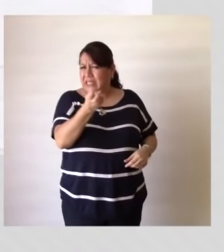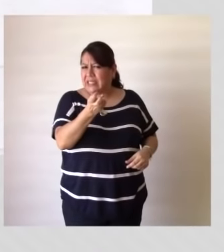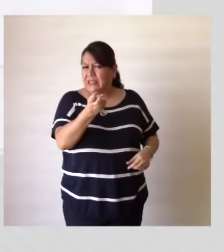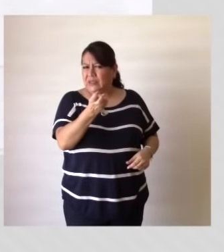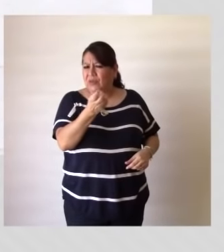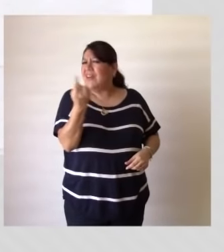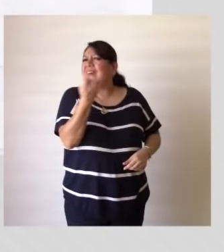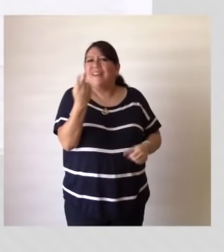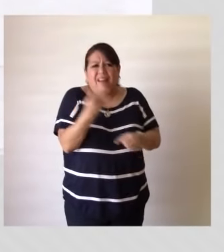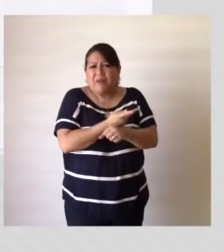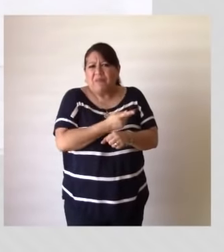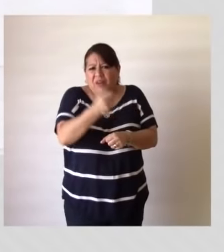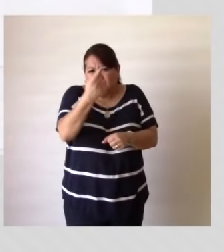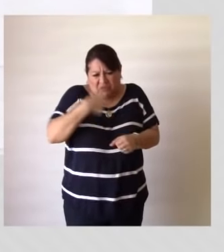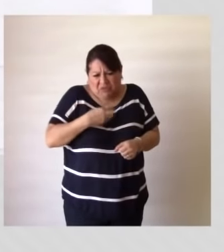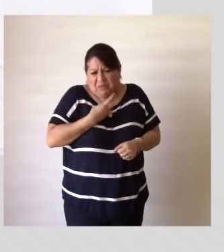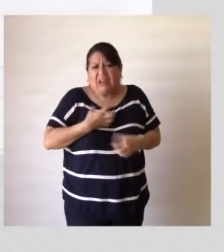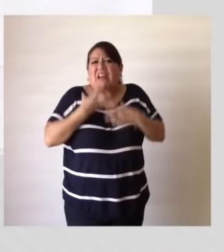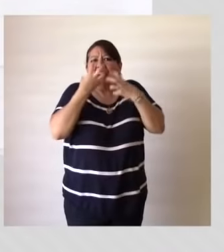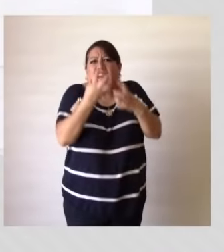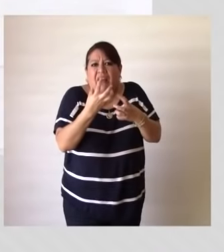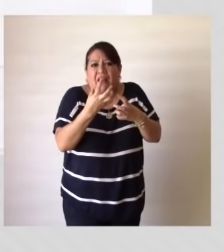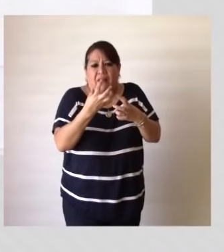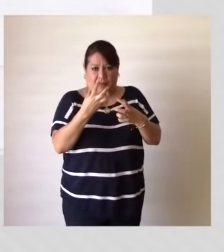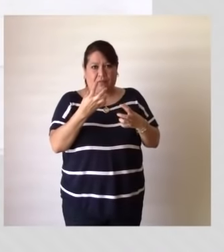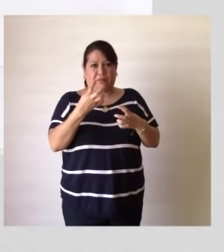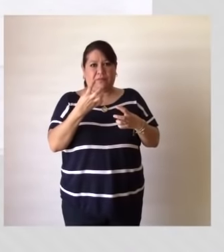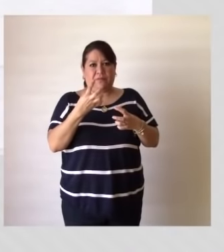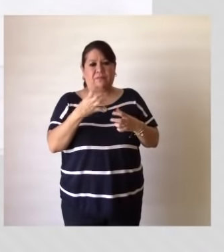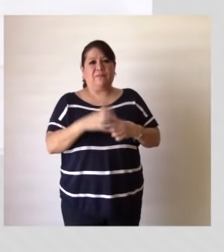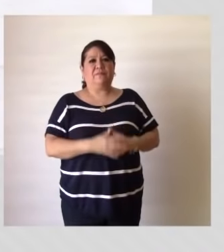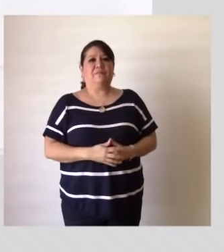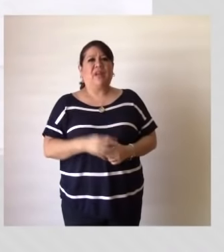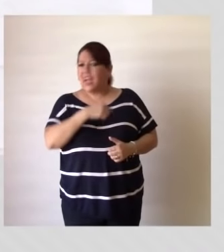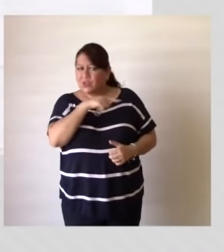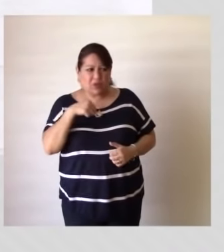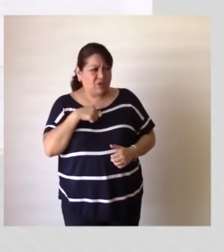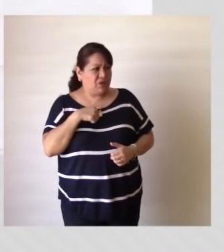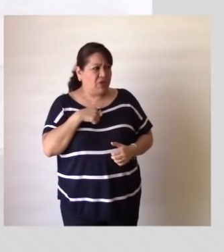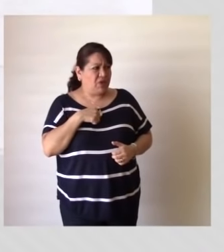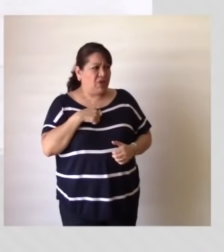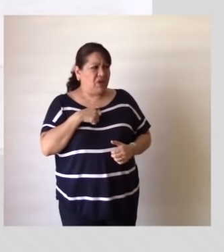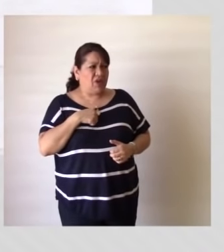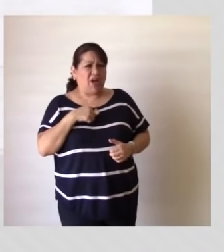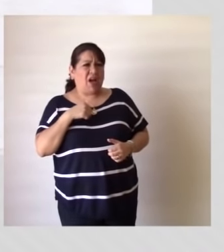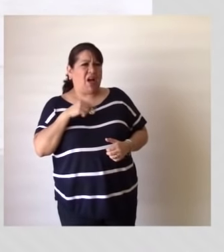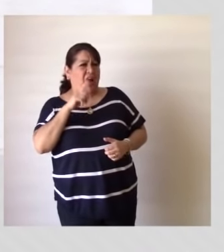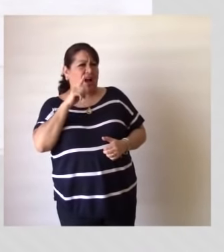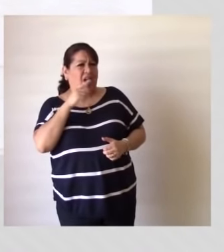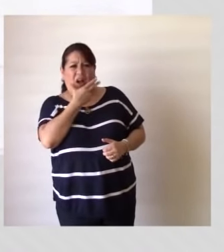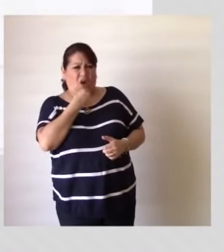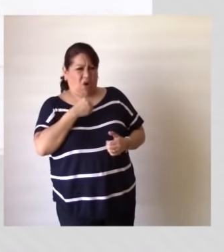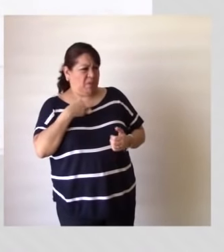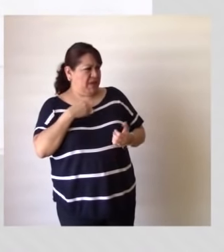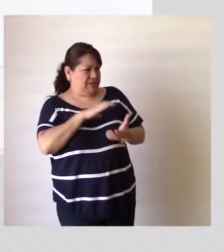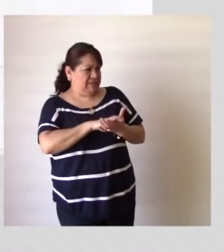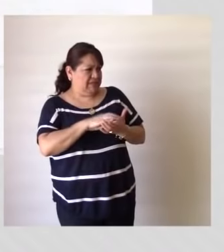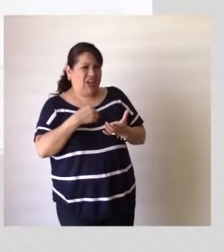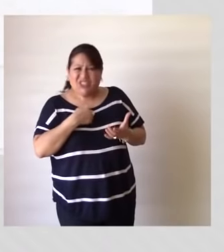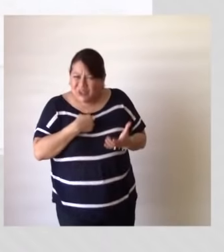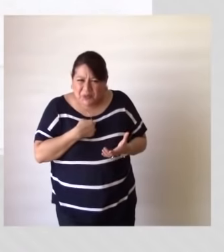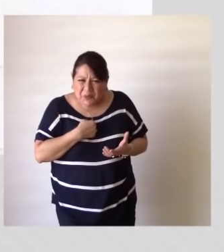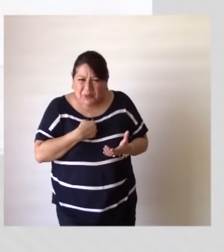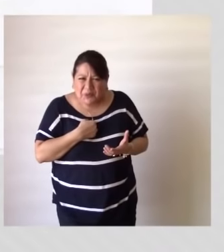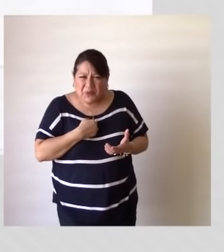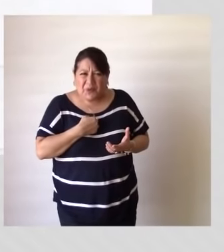de nosotros como esposos es que hice yo dije algo malo hice algo malo